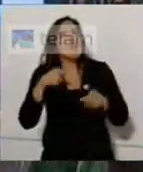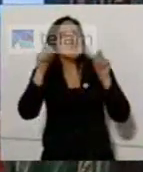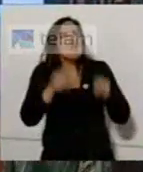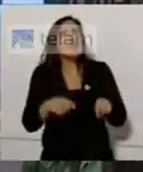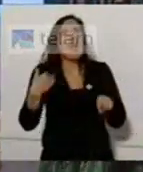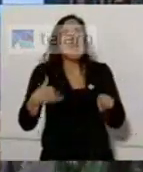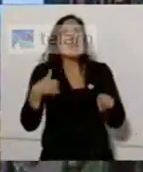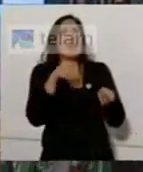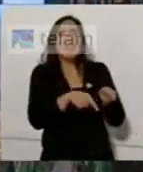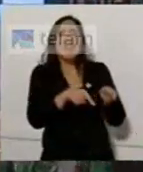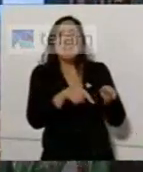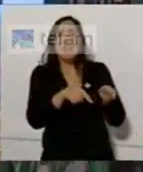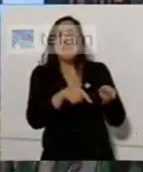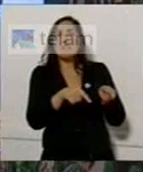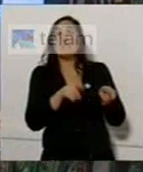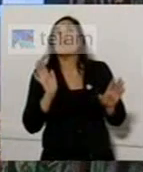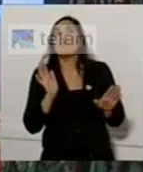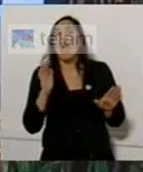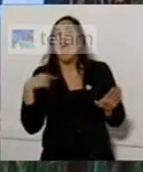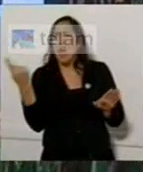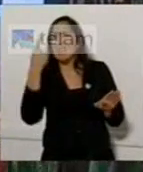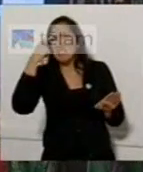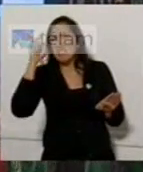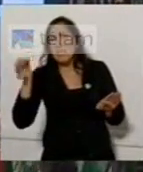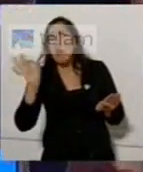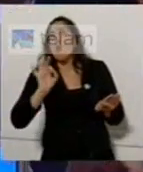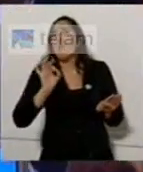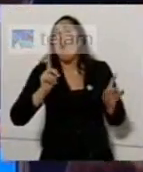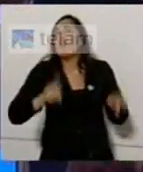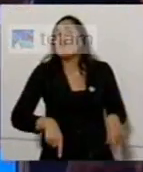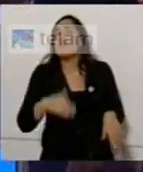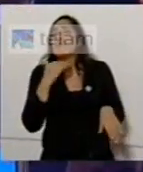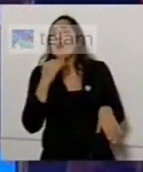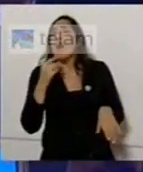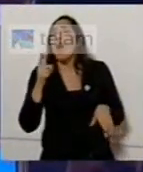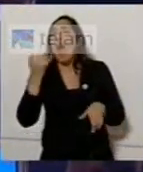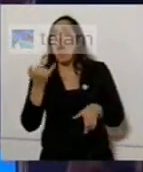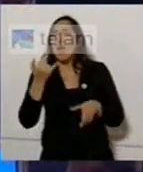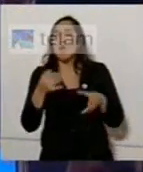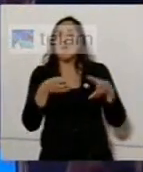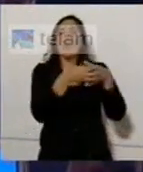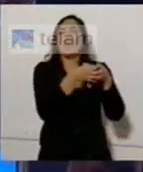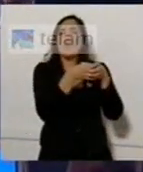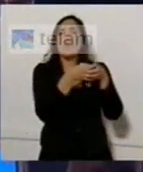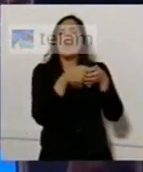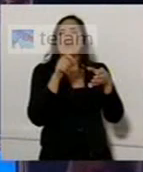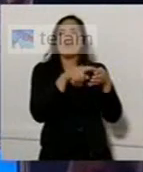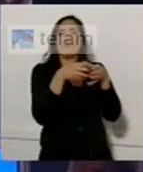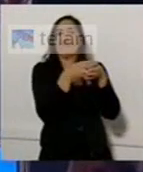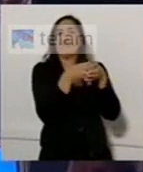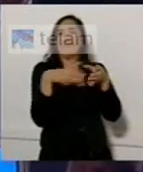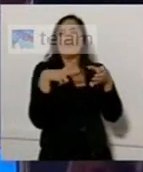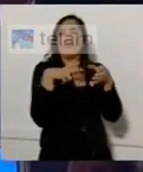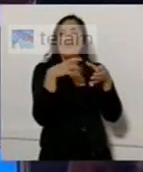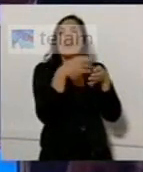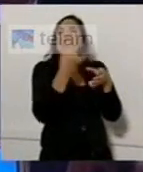quién, o si lo sabemos, por los sectores más concentrados, que son los que siempre